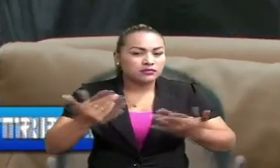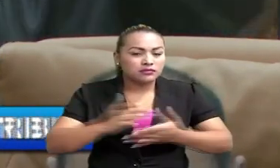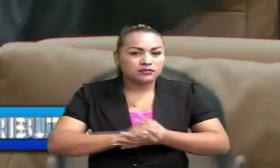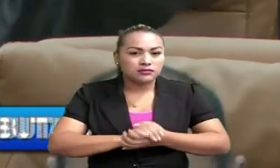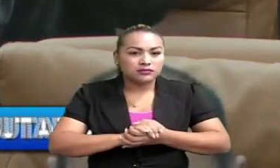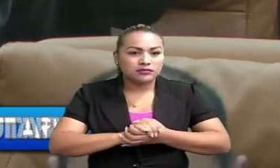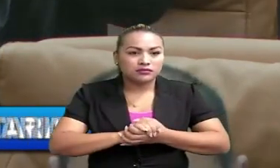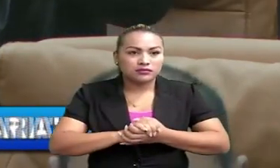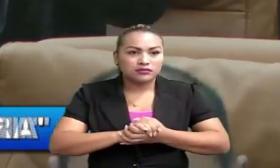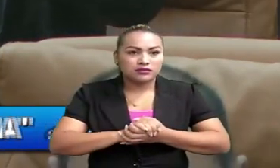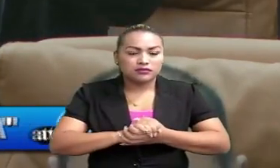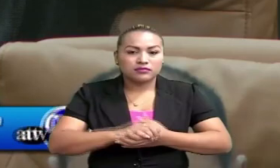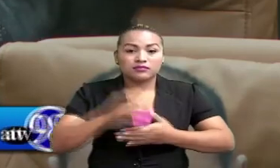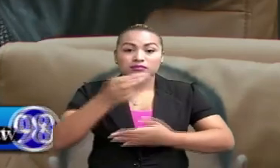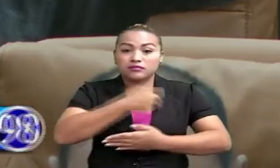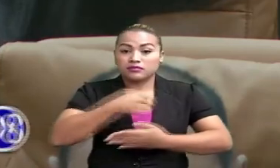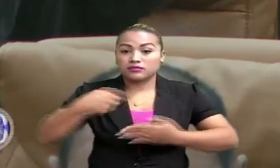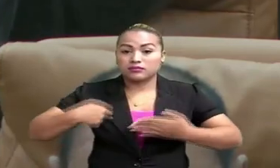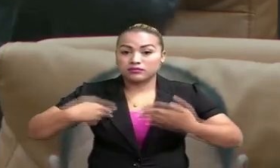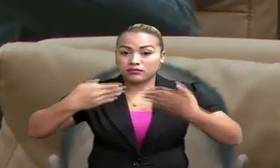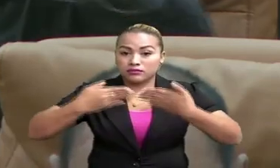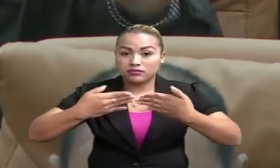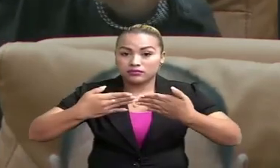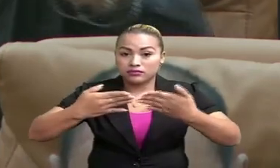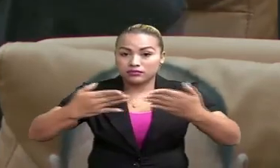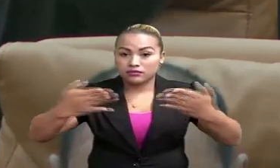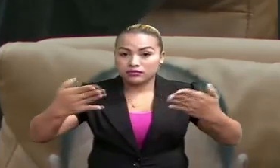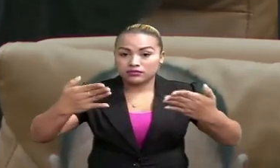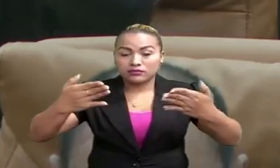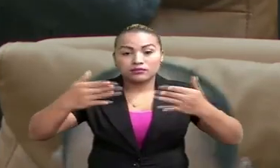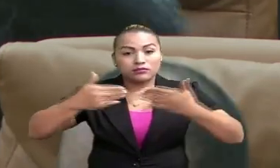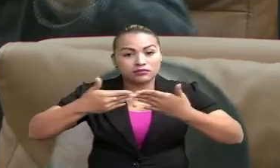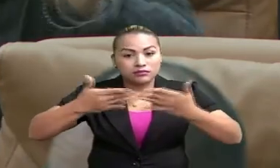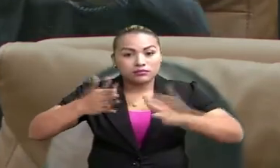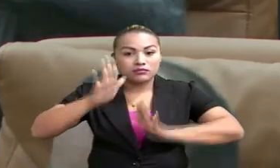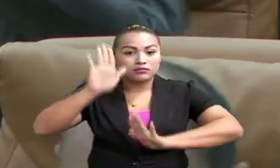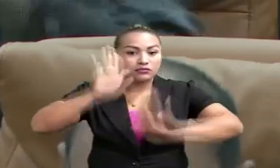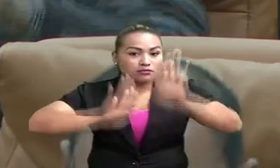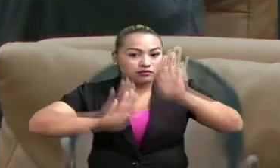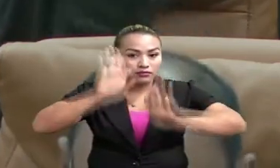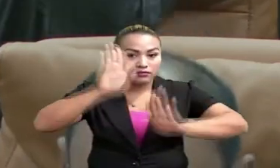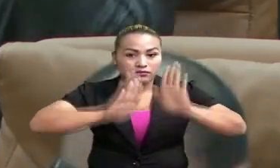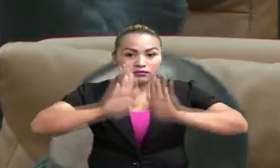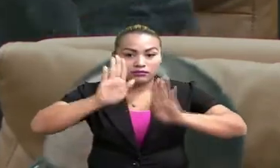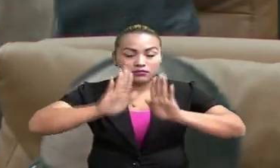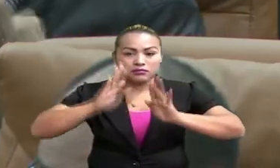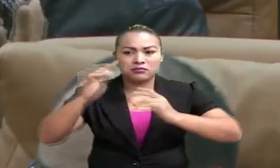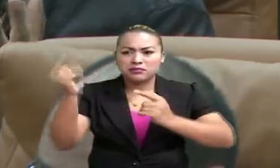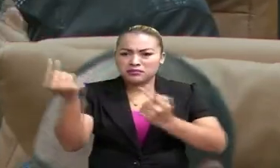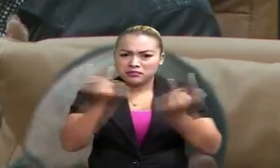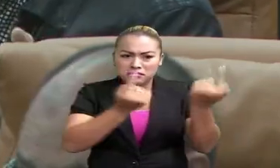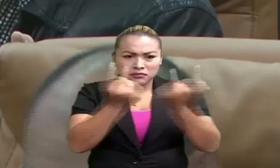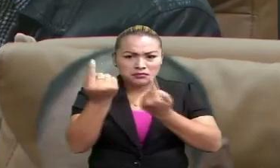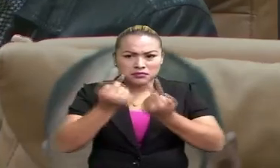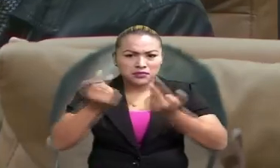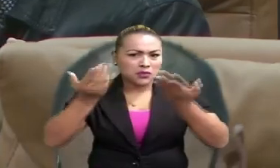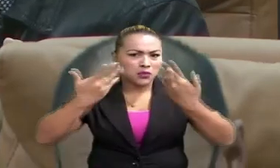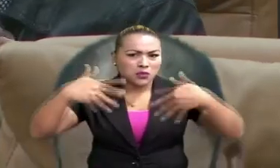Hicimos una apertura amplia, abierta, participativa. Venga el que quiera